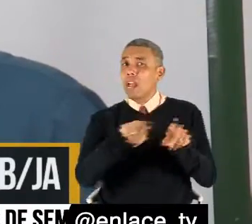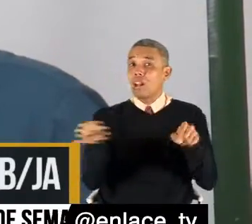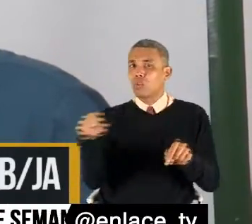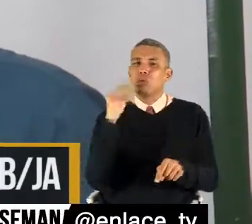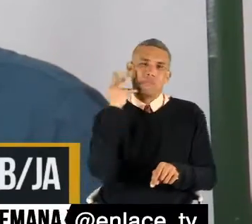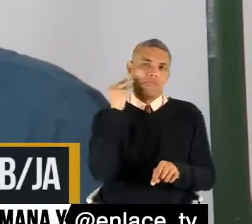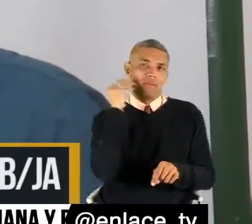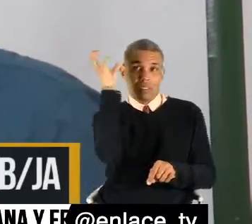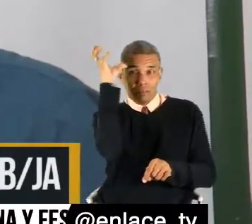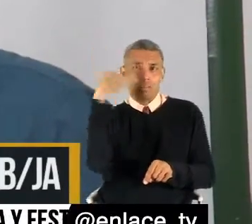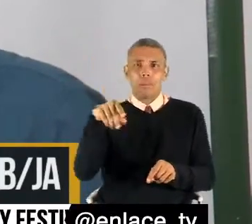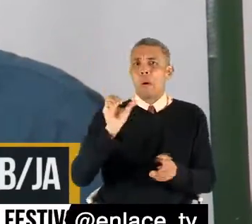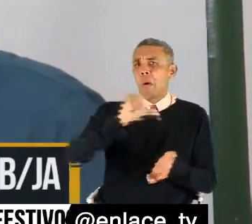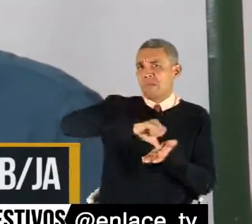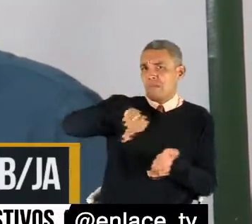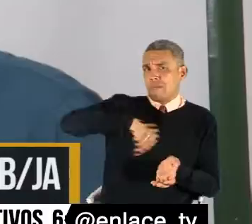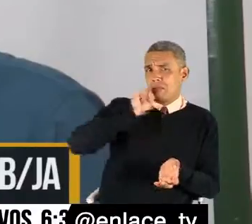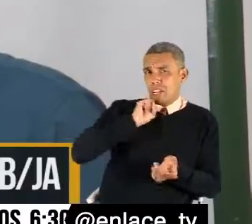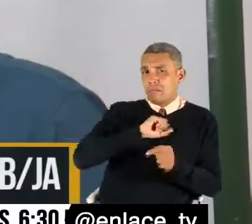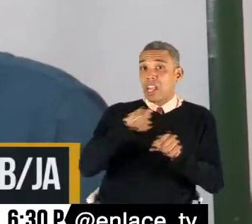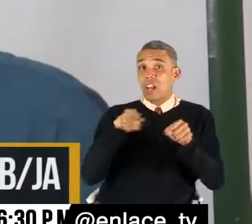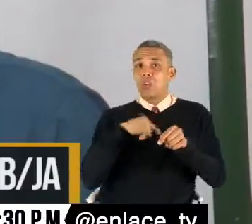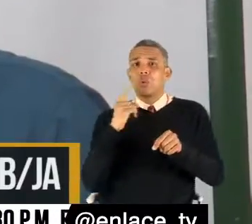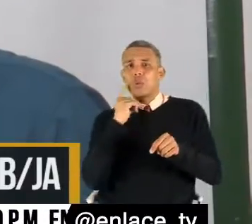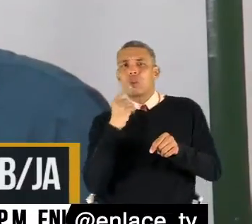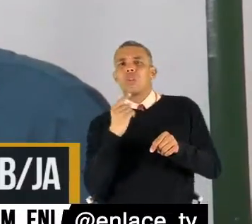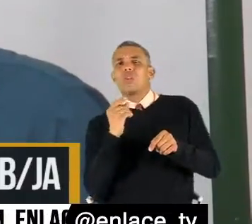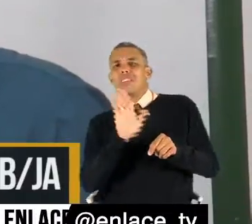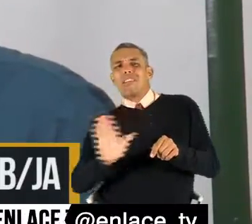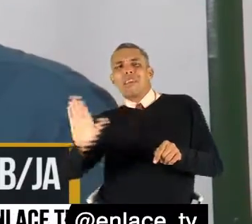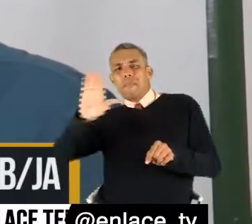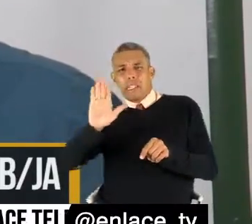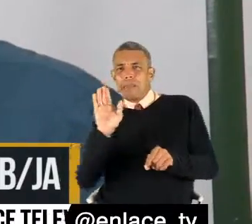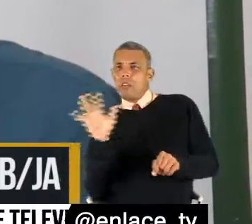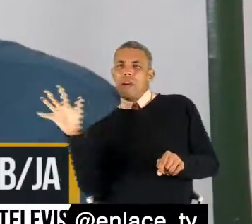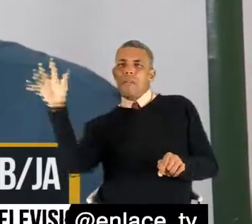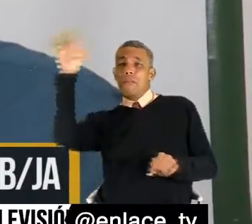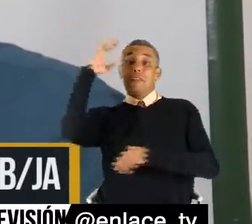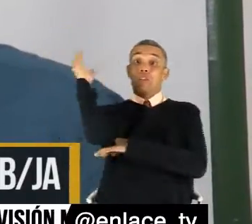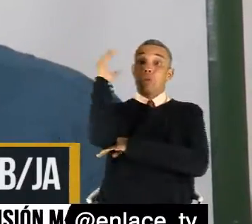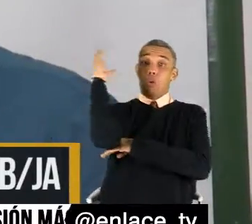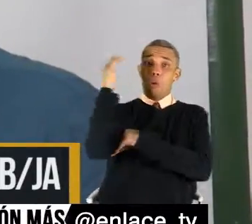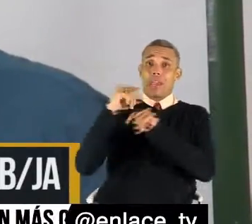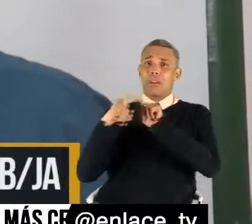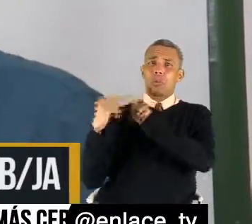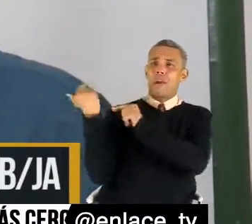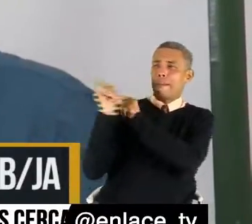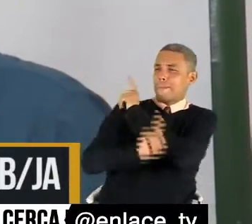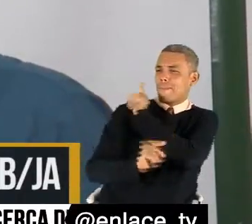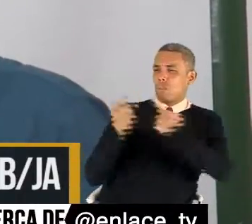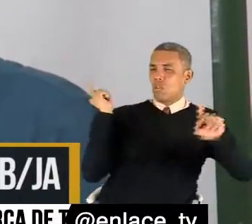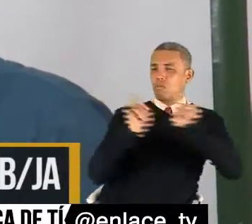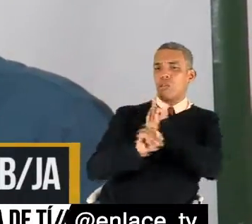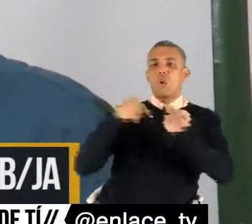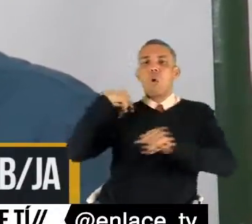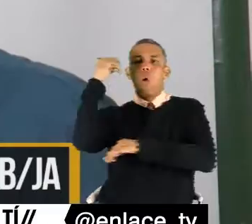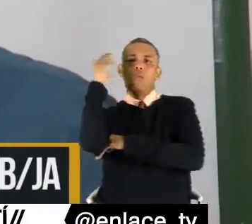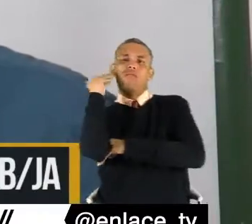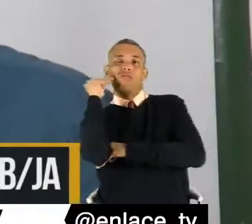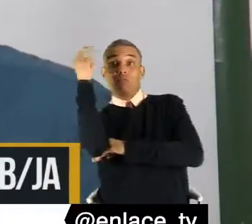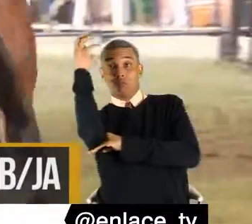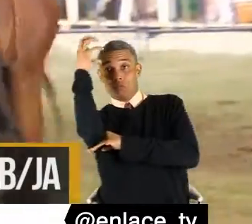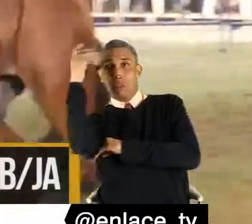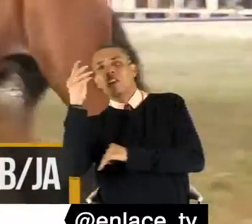nacional, en piscicultura, en ganadería, en cada una de las especies de nuestro municipio que acompañan cada uno de los